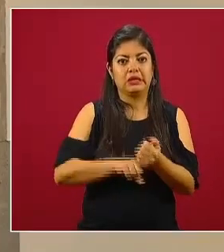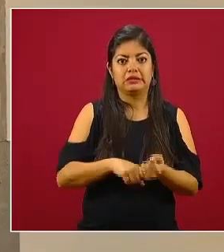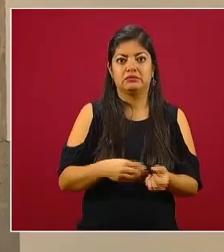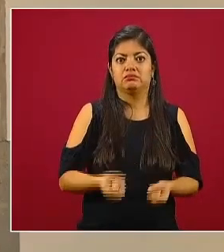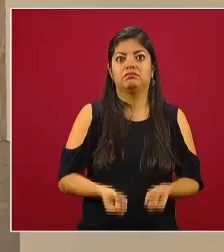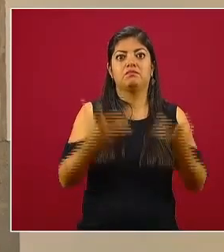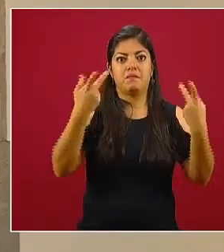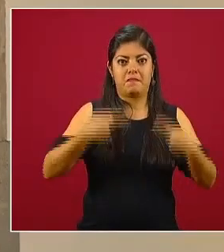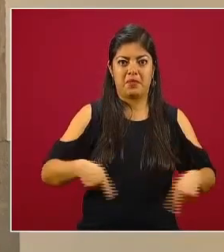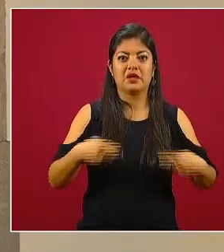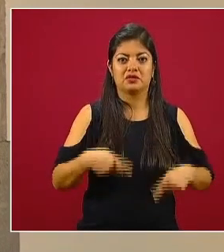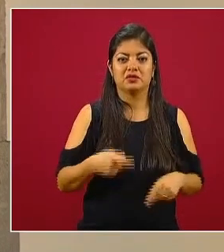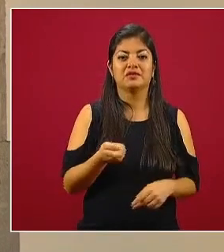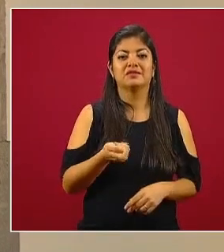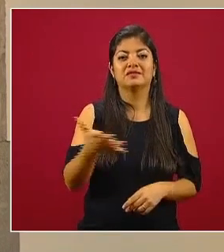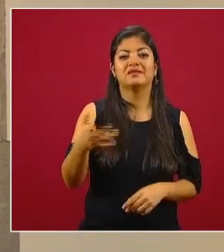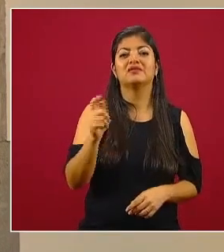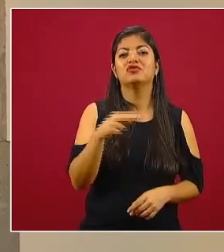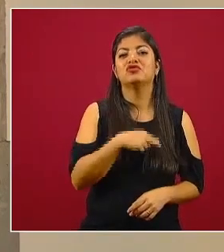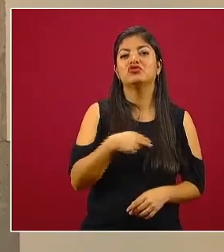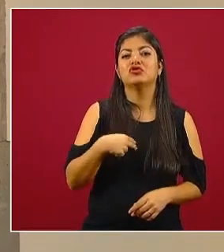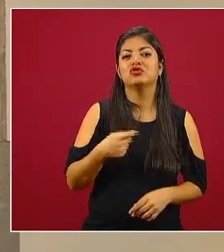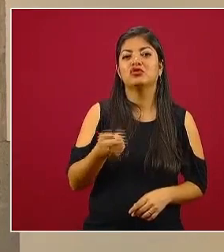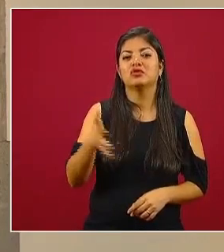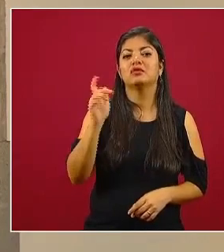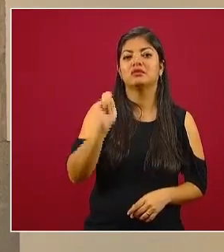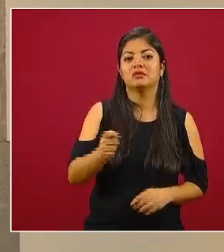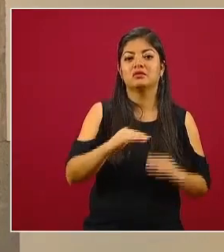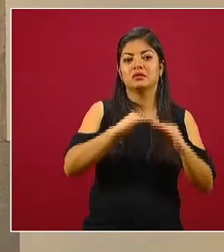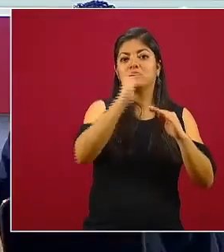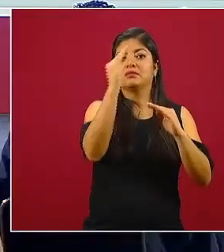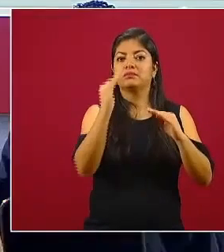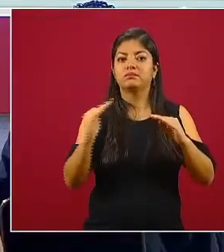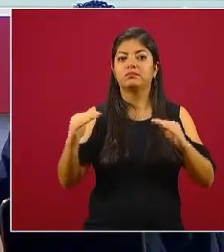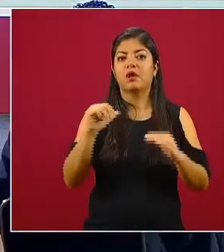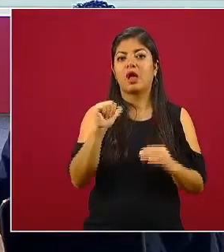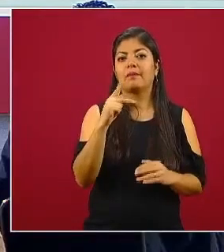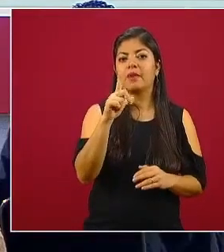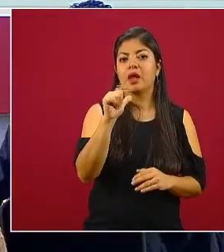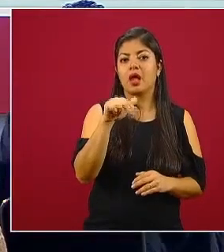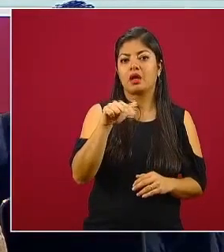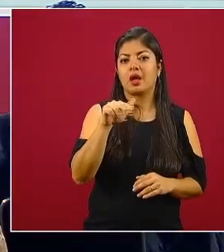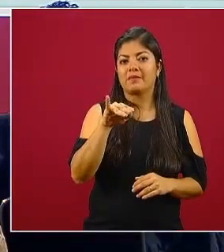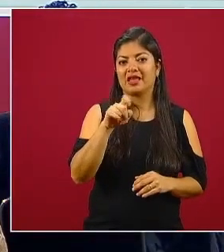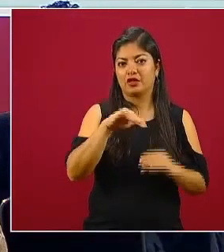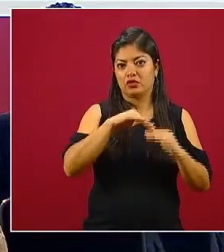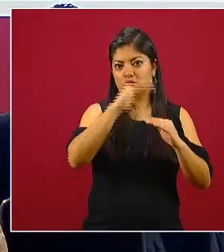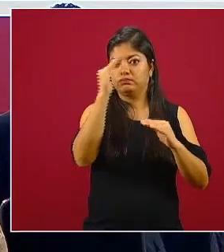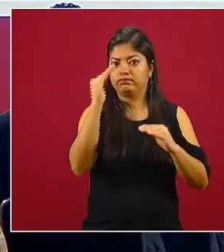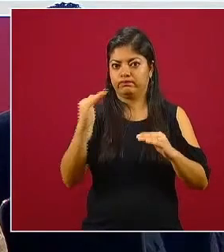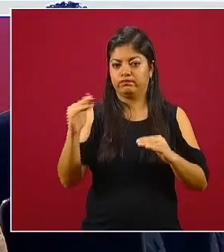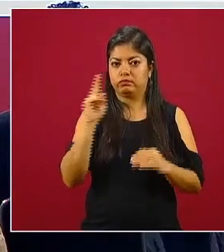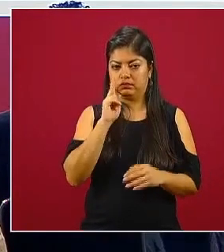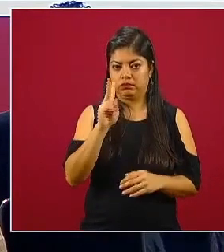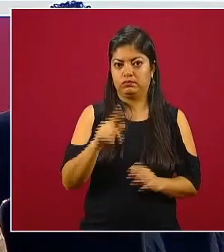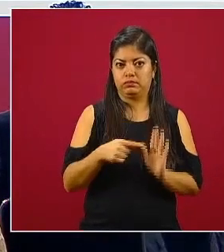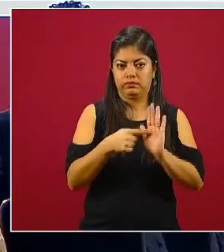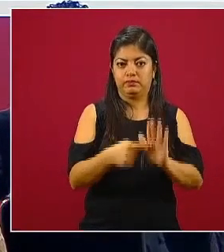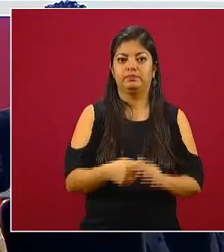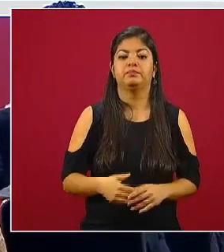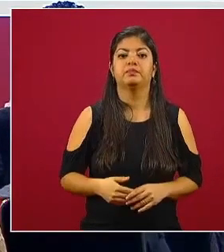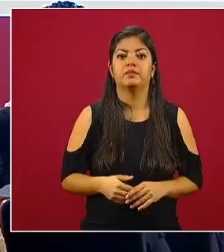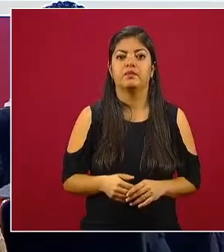Y es lo que le hemos llamado el aplanamiento de la curva. Vamos a ver los datos. En